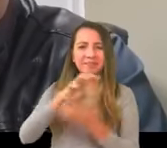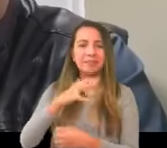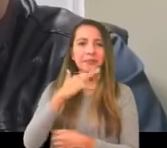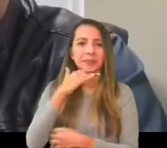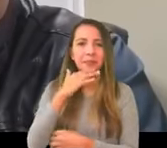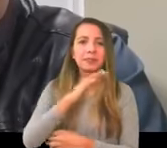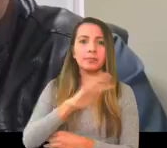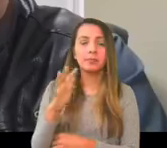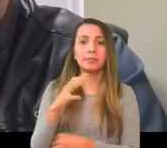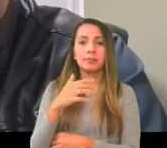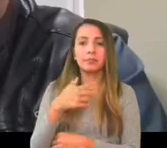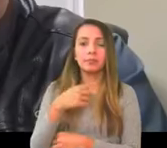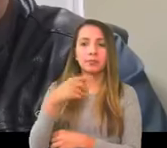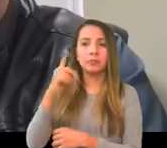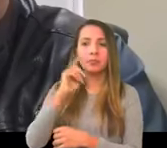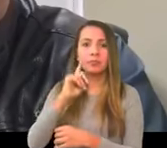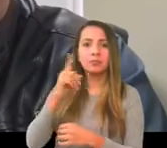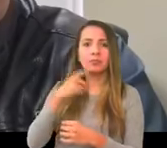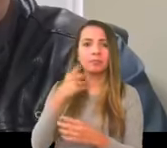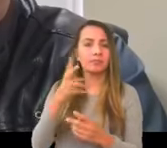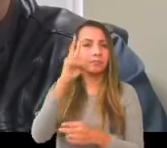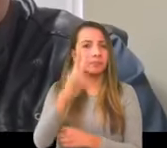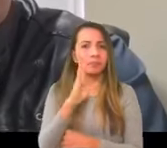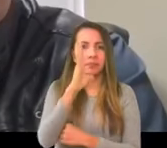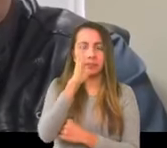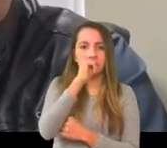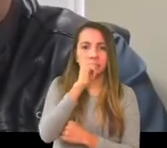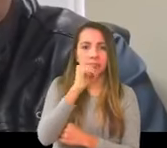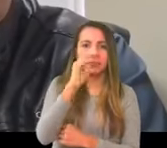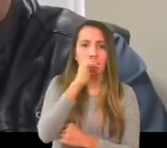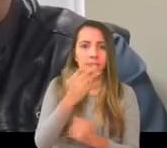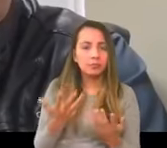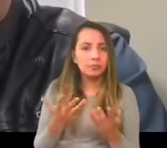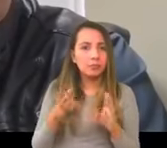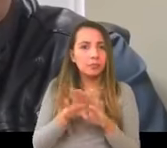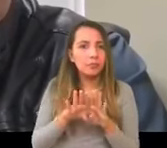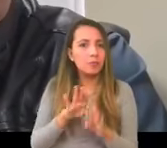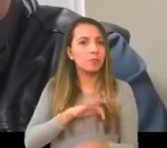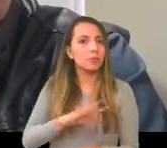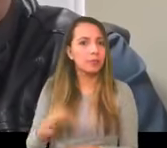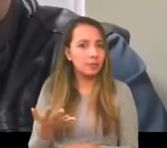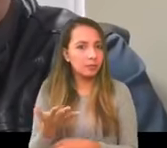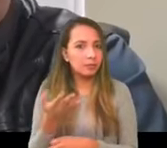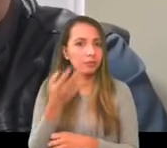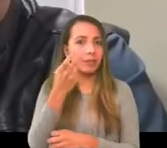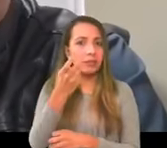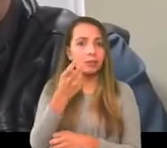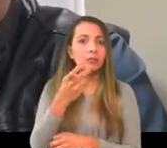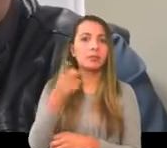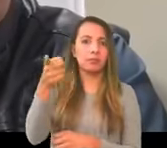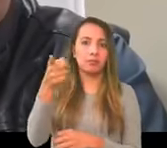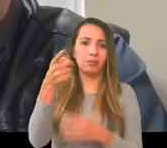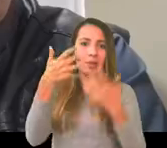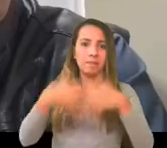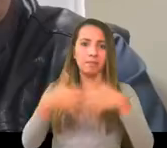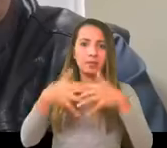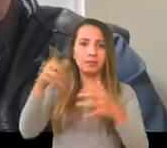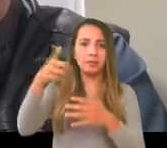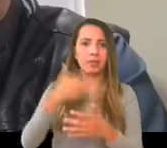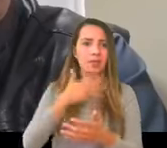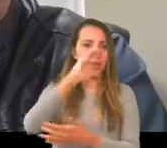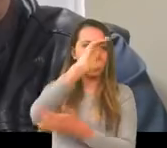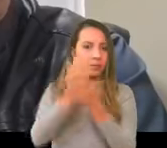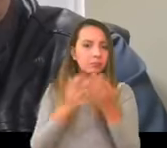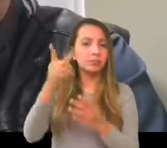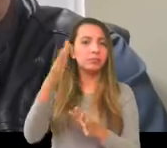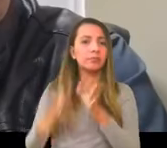no podemos. ¿Quién va a poder? ¿Quién va a poder poner orden en cuanto a una empresa que tiene un contrato y que no está